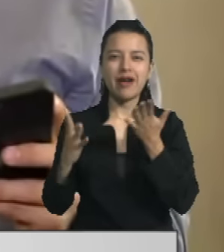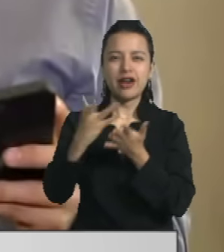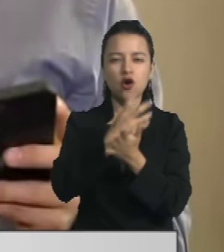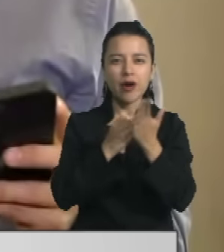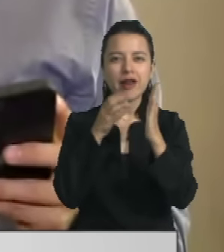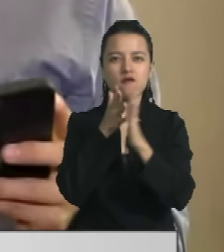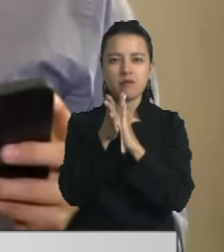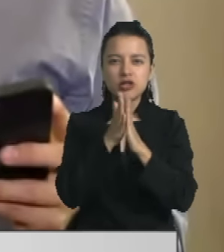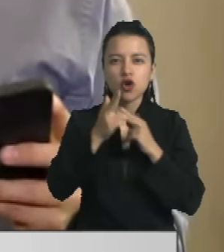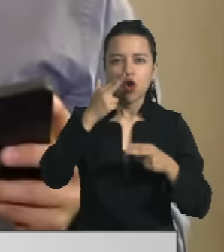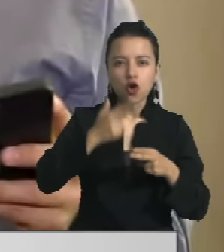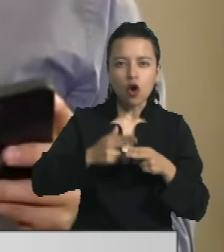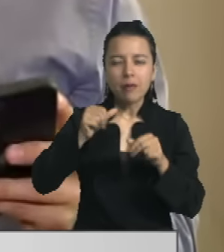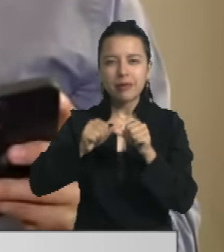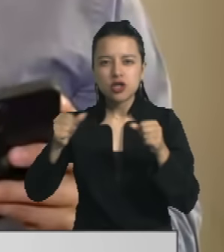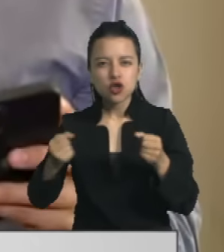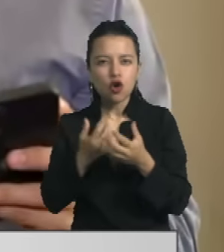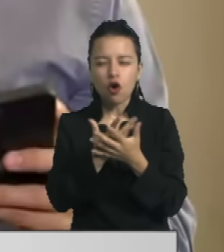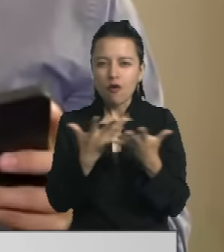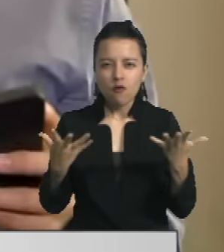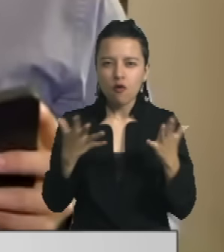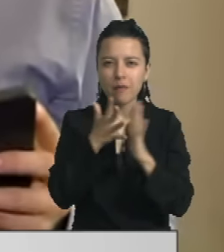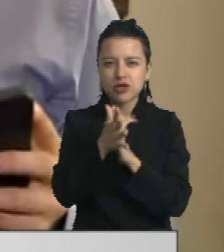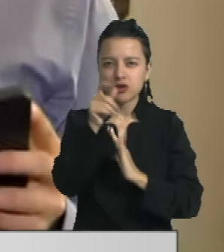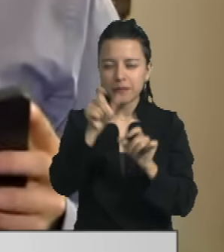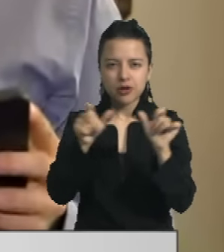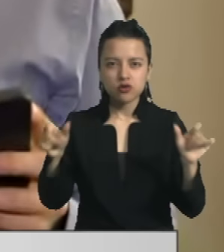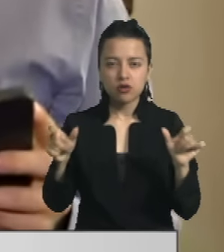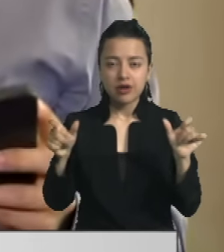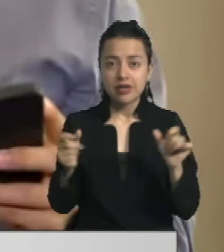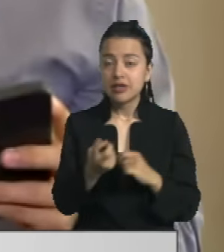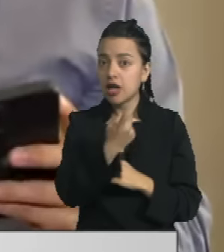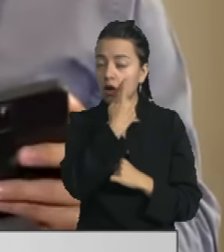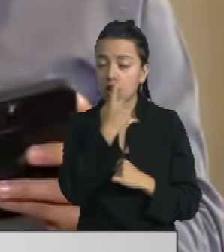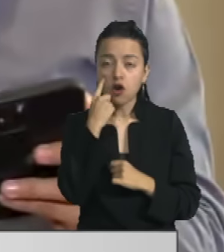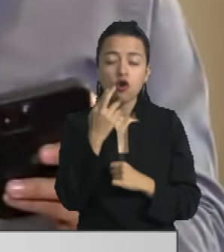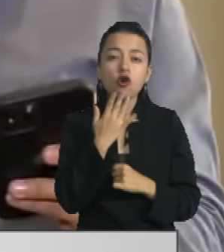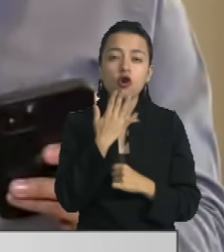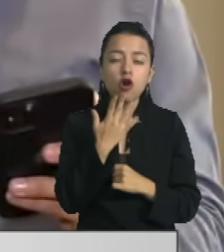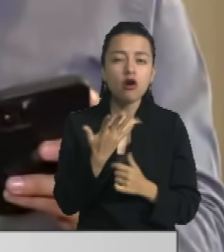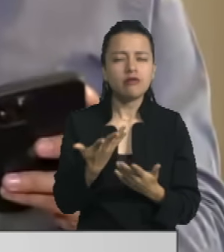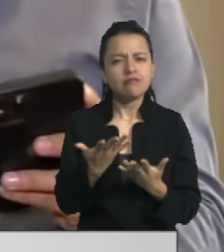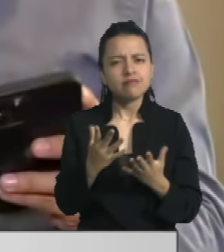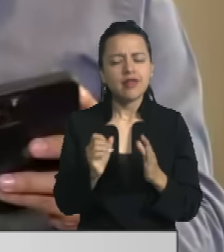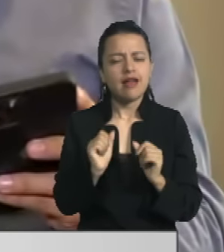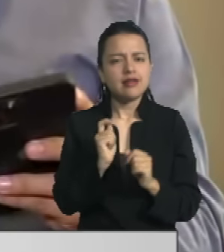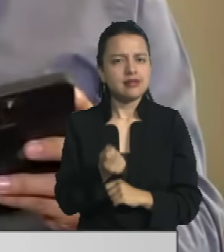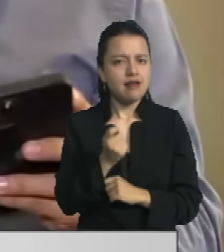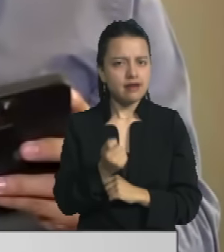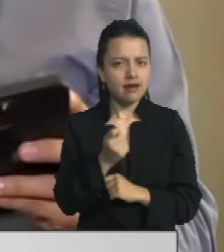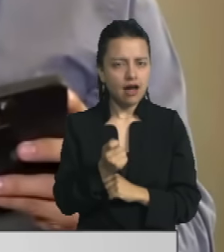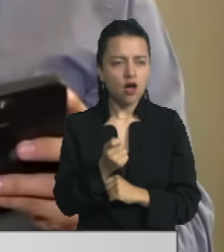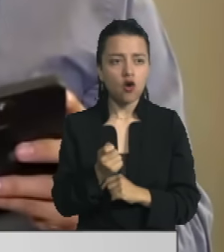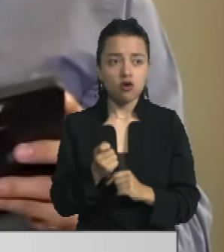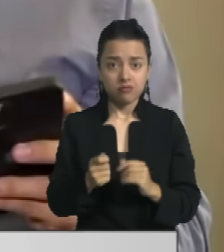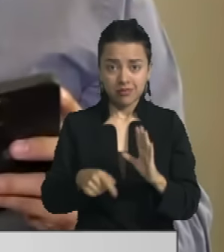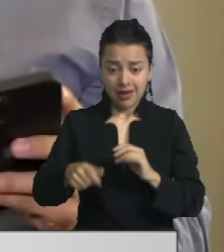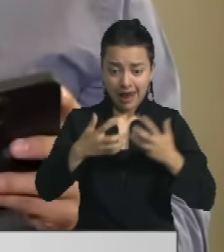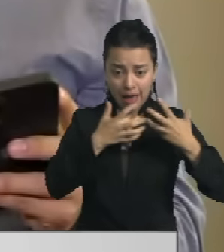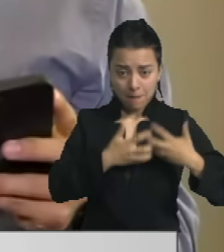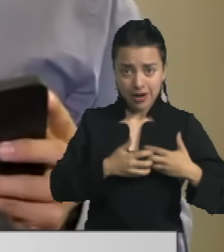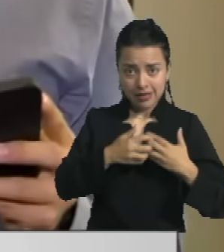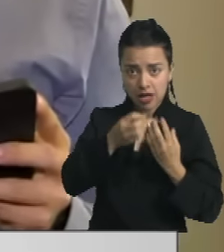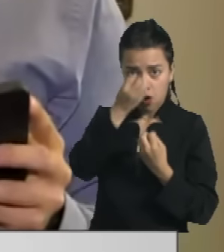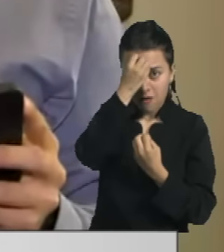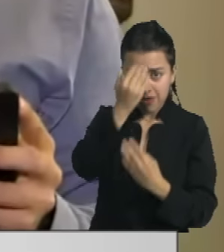datos personales de carácter sensible en relación con la implementación de políticas de tratamiento de datos personales y avisos de privacidad